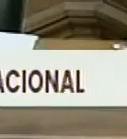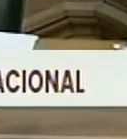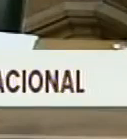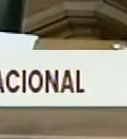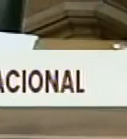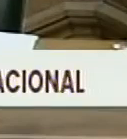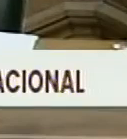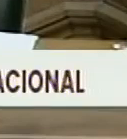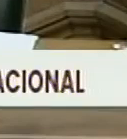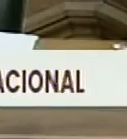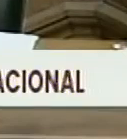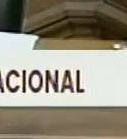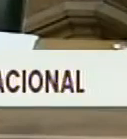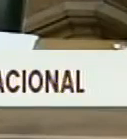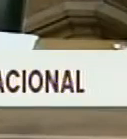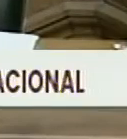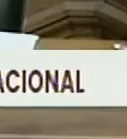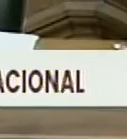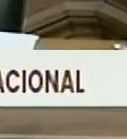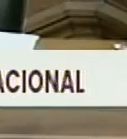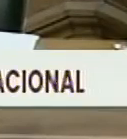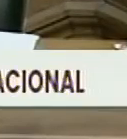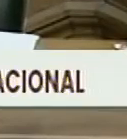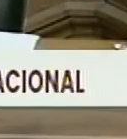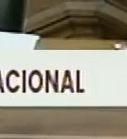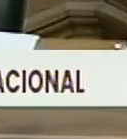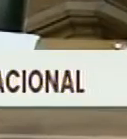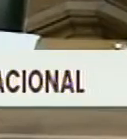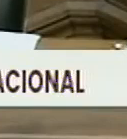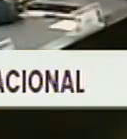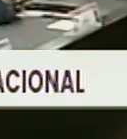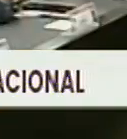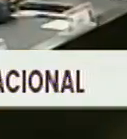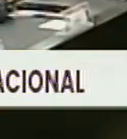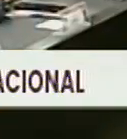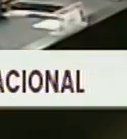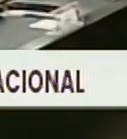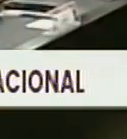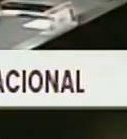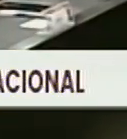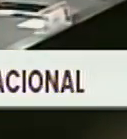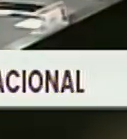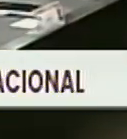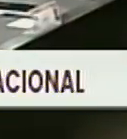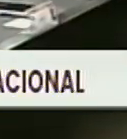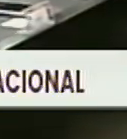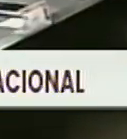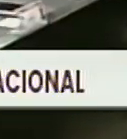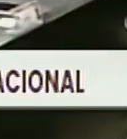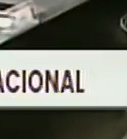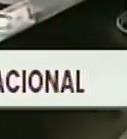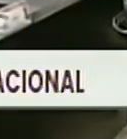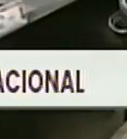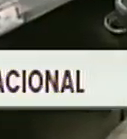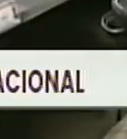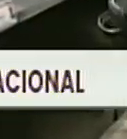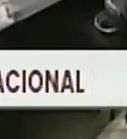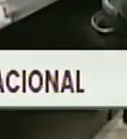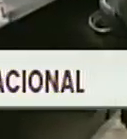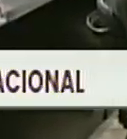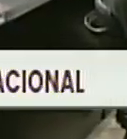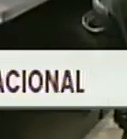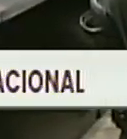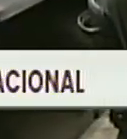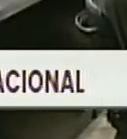Carrasquel, ciudadano Leonel Enrique Parica Hernández, ciudadano Roberto Daniel Pariche Brito, ciudadano Euro de